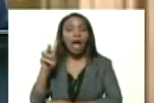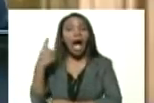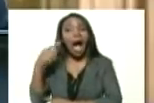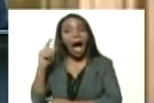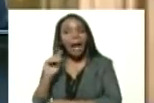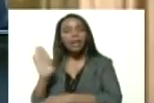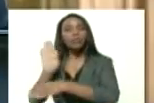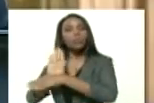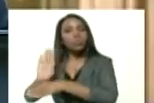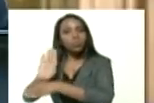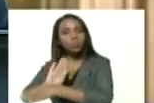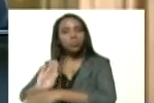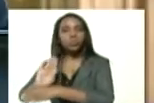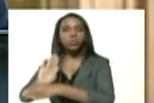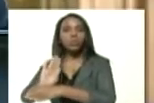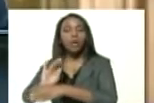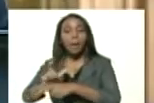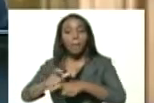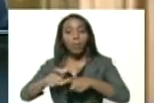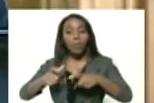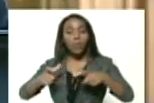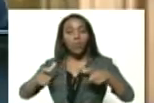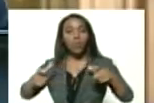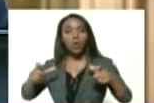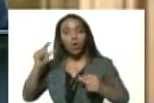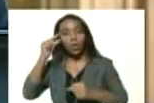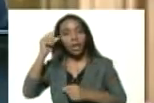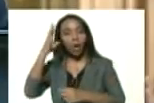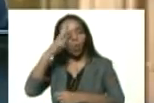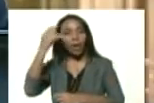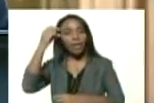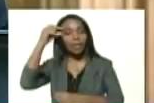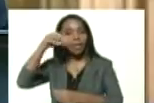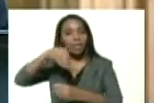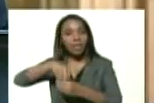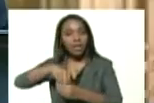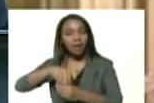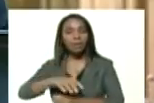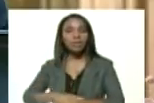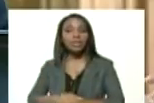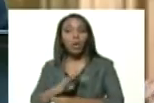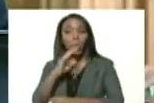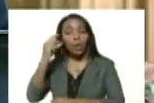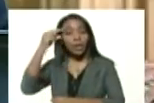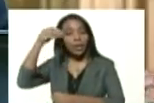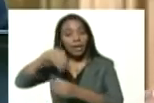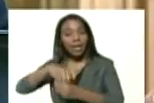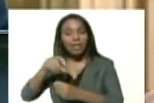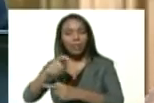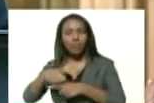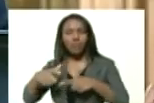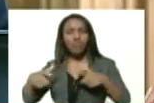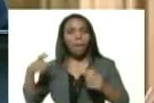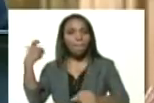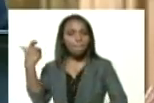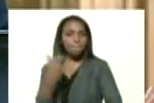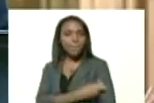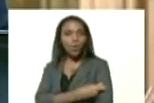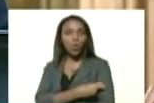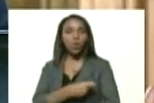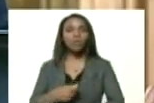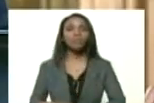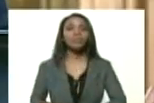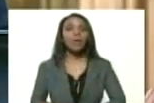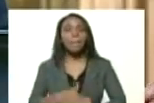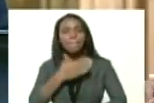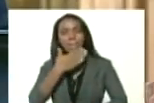cuidarse hay que incrementar la cuarentena la cuarentena es la mayor vacuna la mayor cura